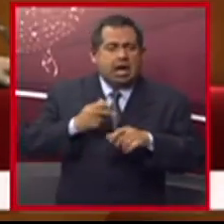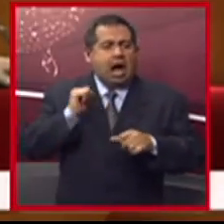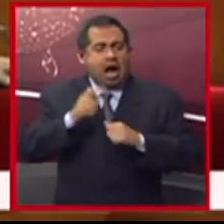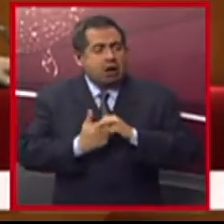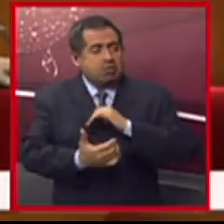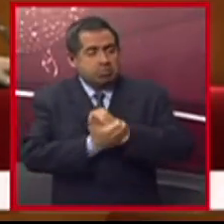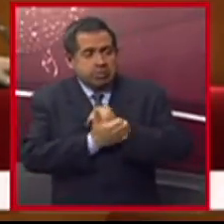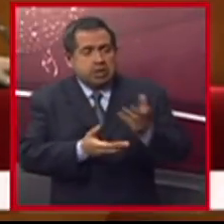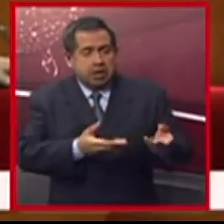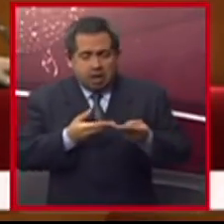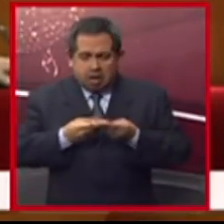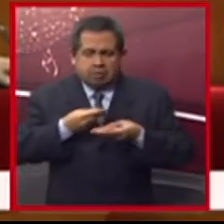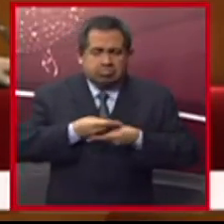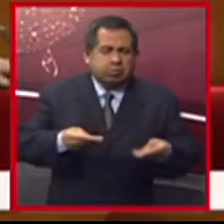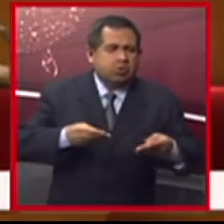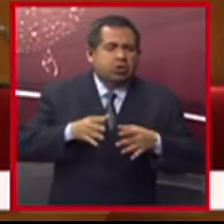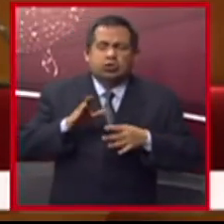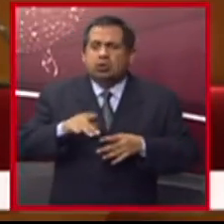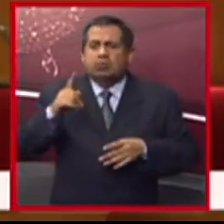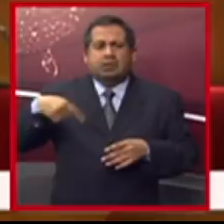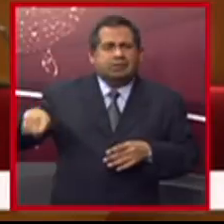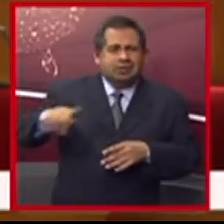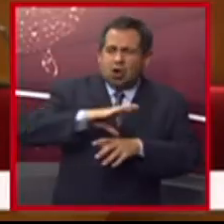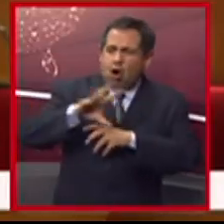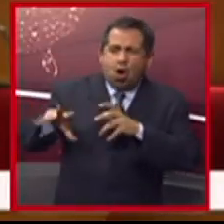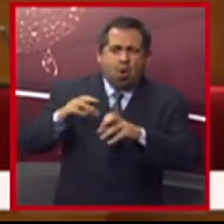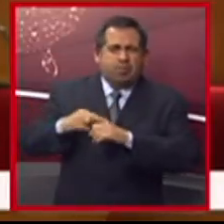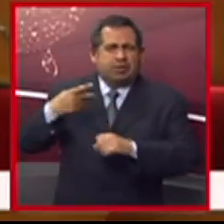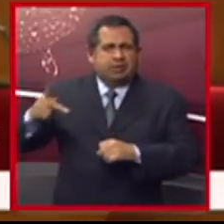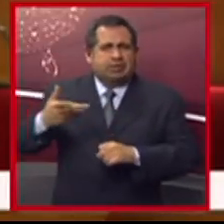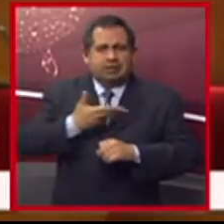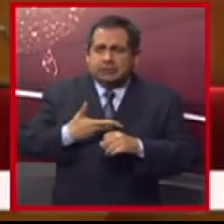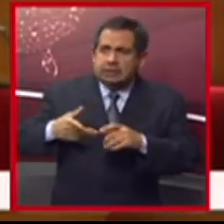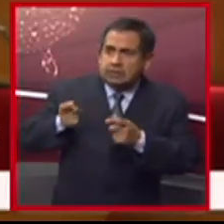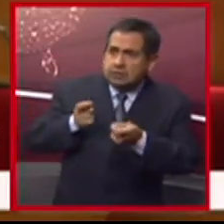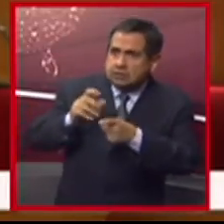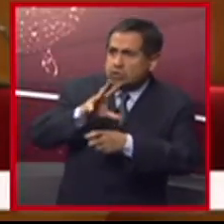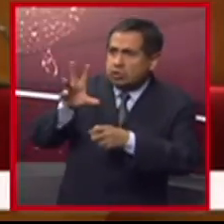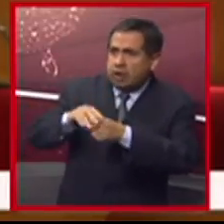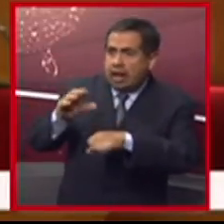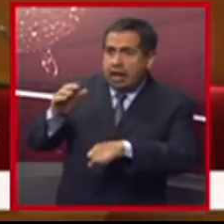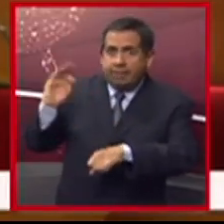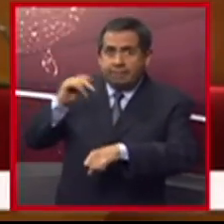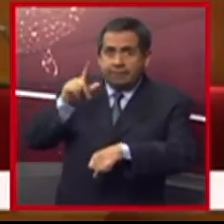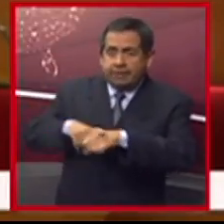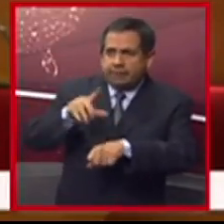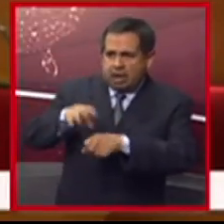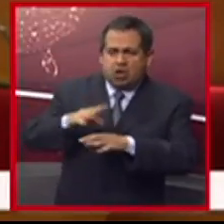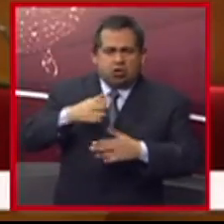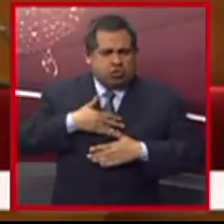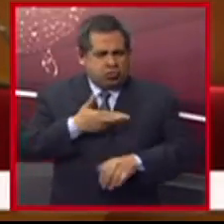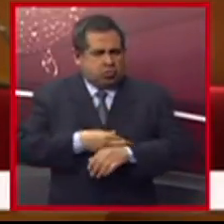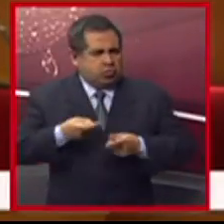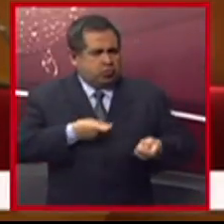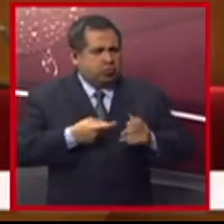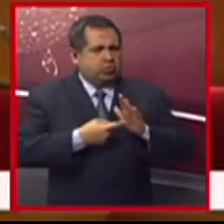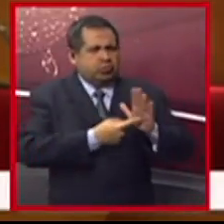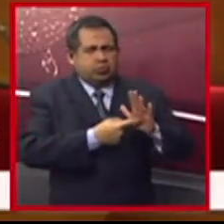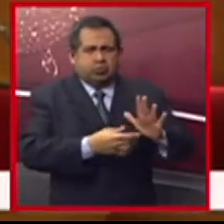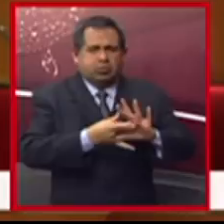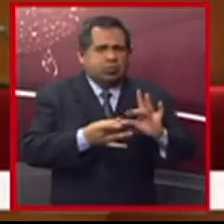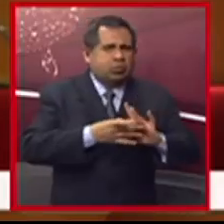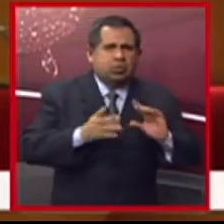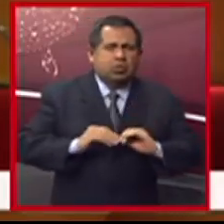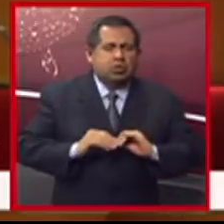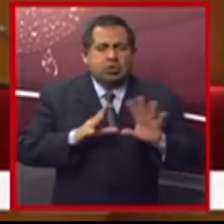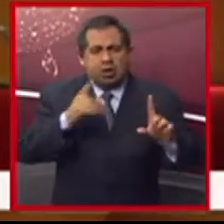seguimiento a las declaraciones de interés y patrimoniales de los servidores públicos de la Administración Pública Federal y coordinarse